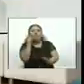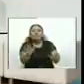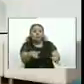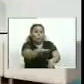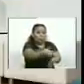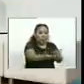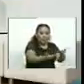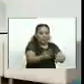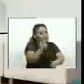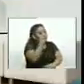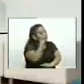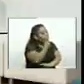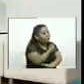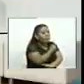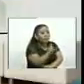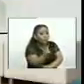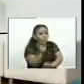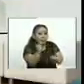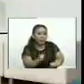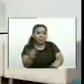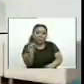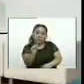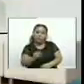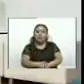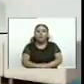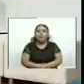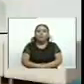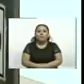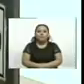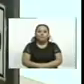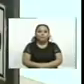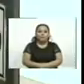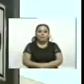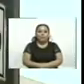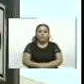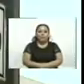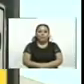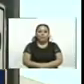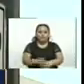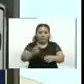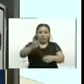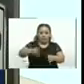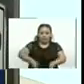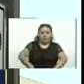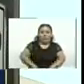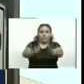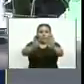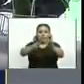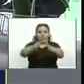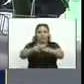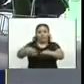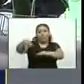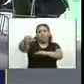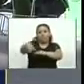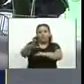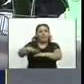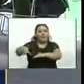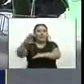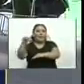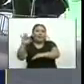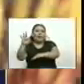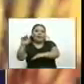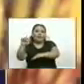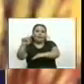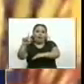de pólvora cumplan con los requisitos para operar. Veamos. En la séptima avenida norte, a un costado del Cafetalón, se encuentran